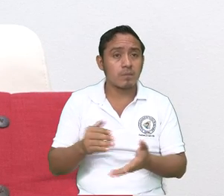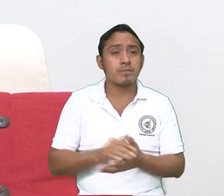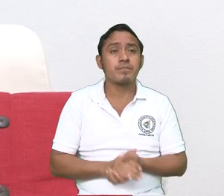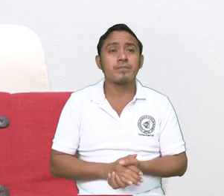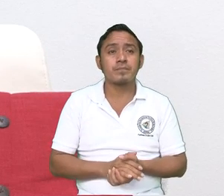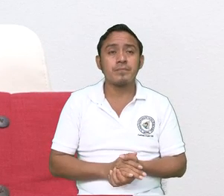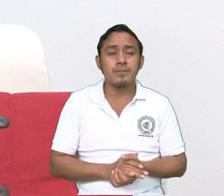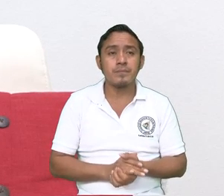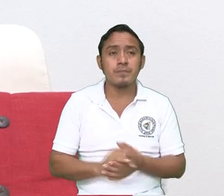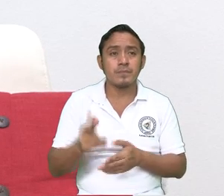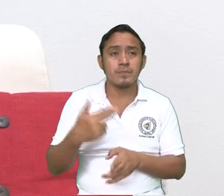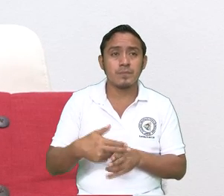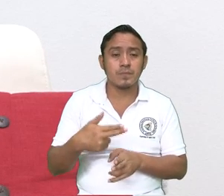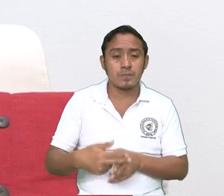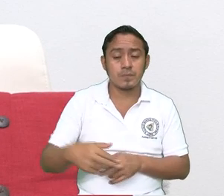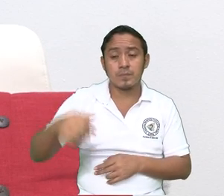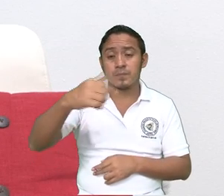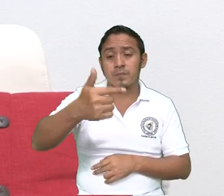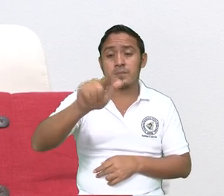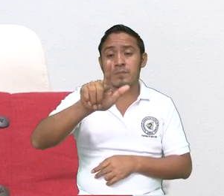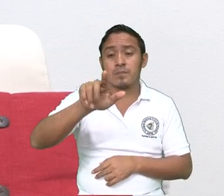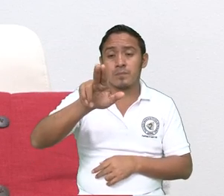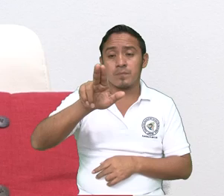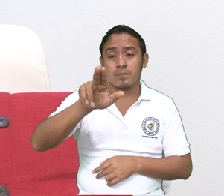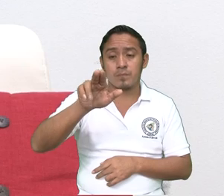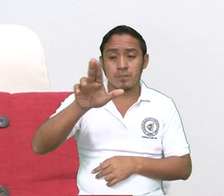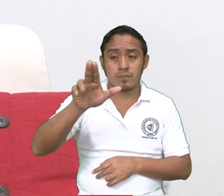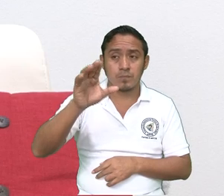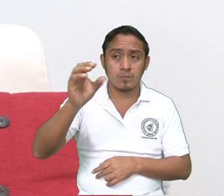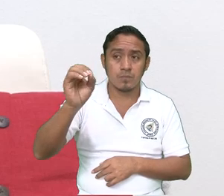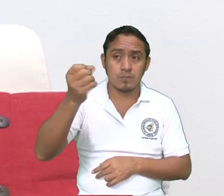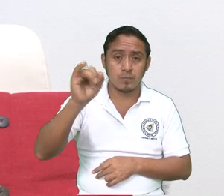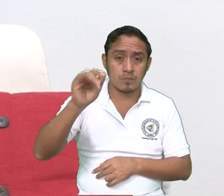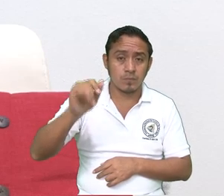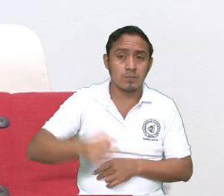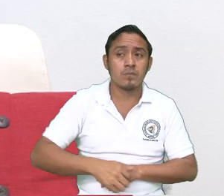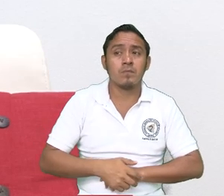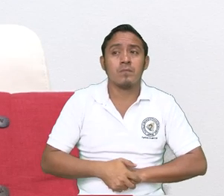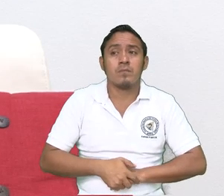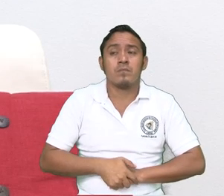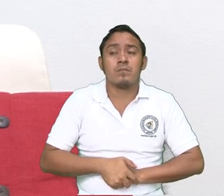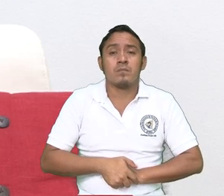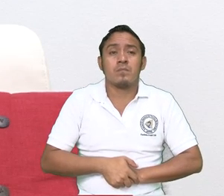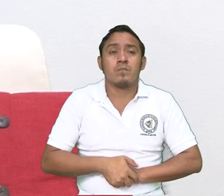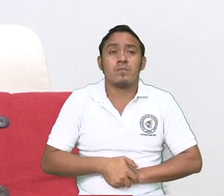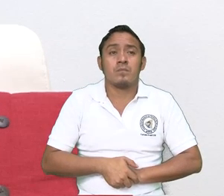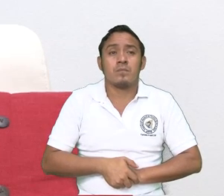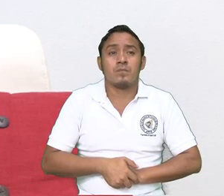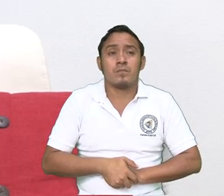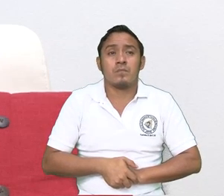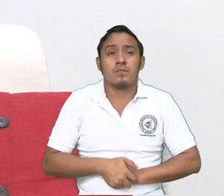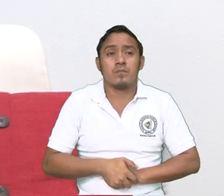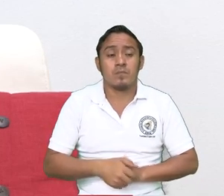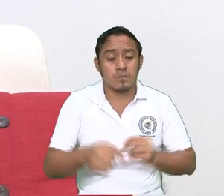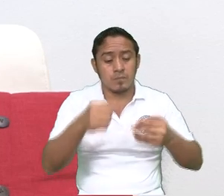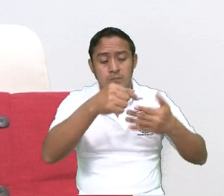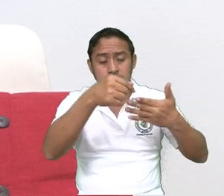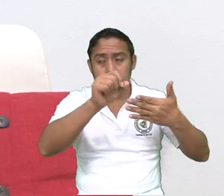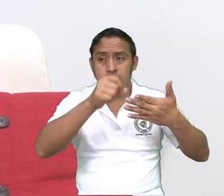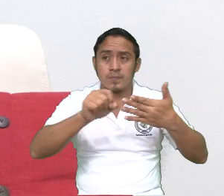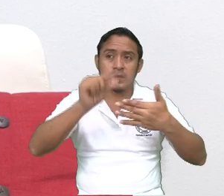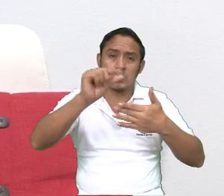anemia a eso se le conoce como gloss it is desde la práctica médica pues es un poco